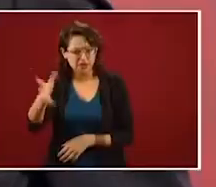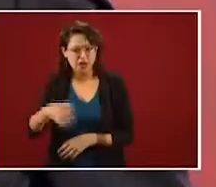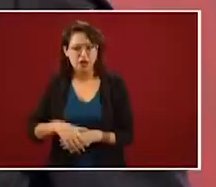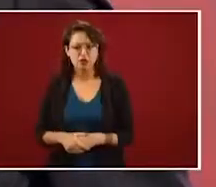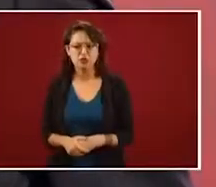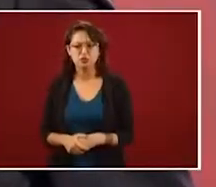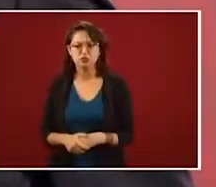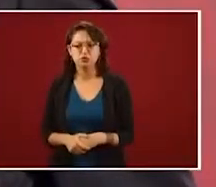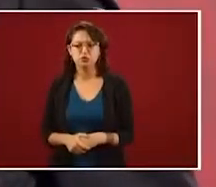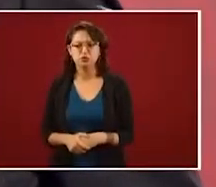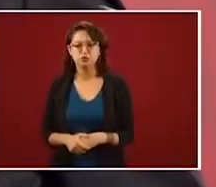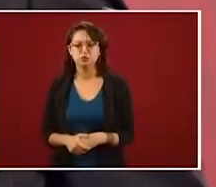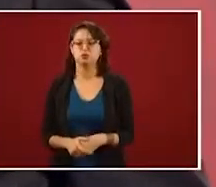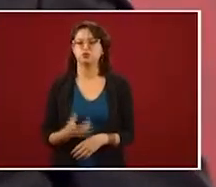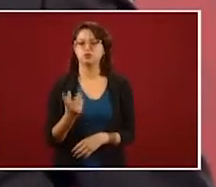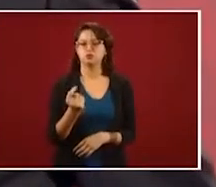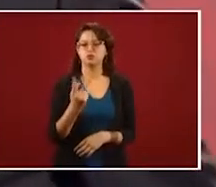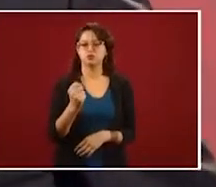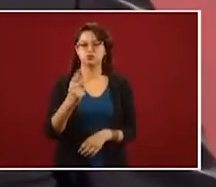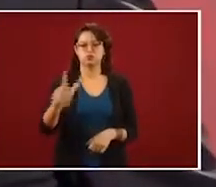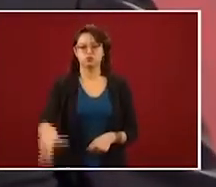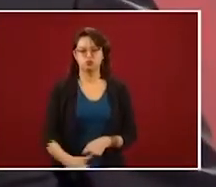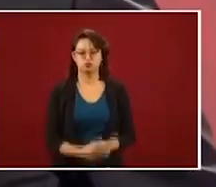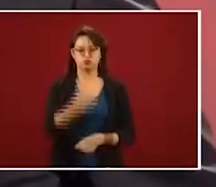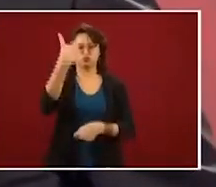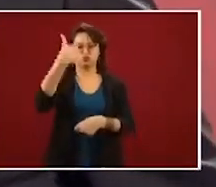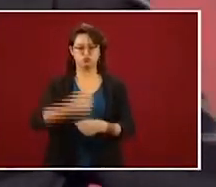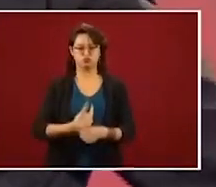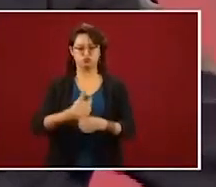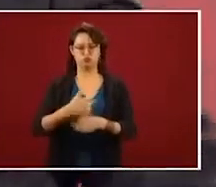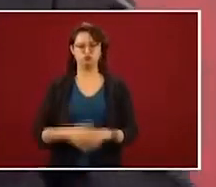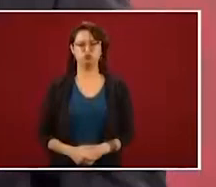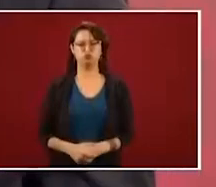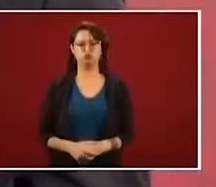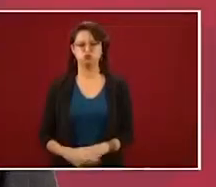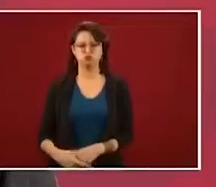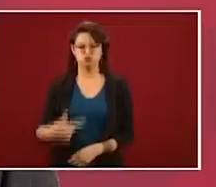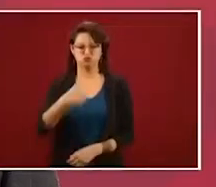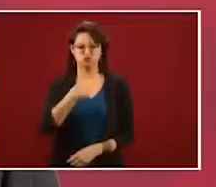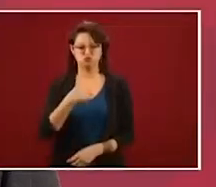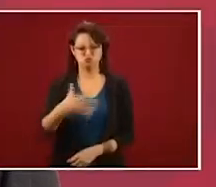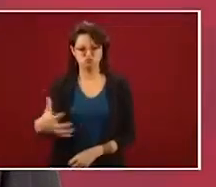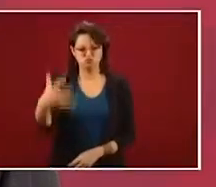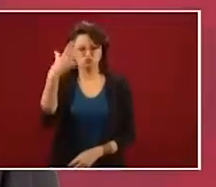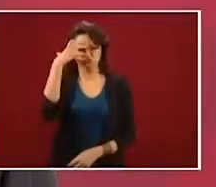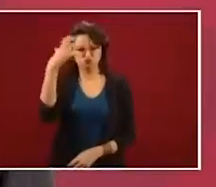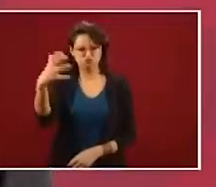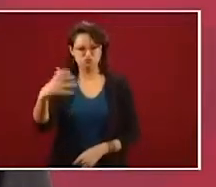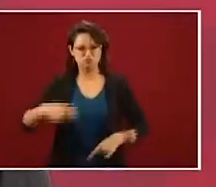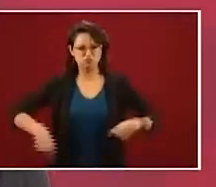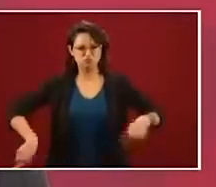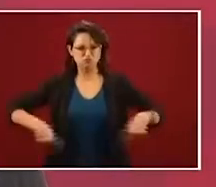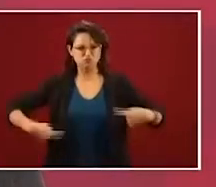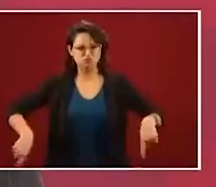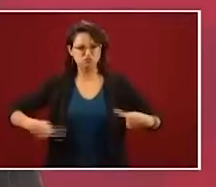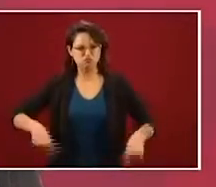Se paraban enfrente de la televisión y decían, no me va a temblar la mano,